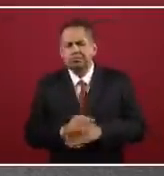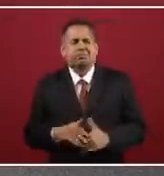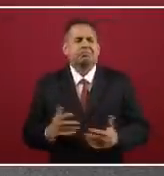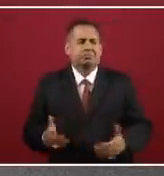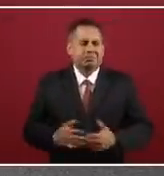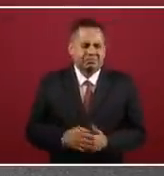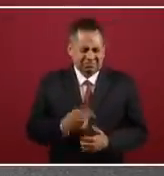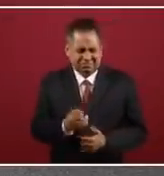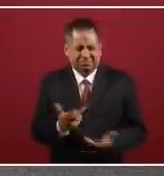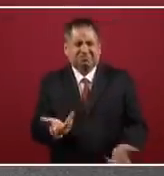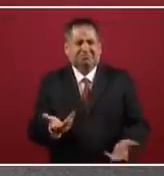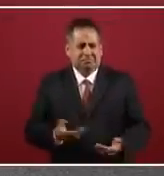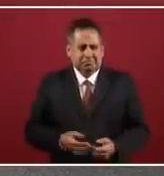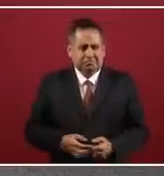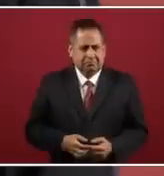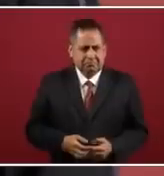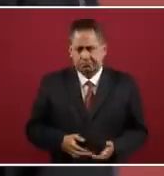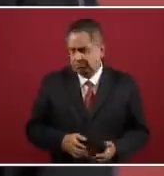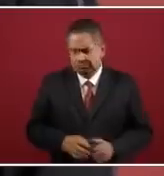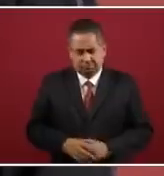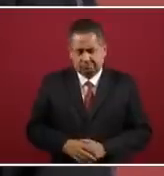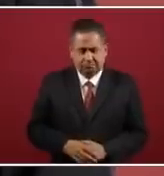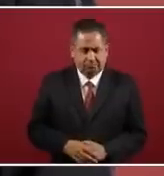¿Qué es eso?